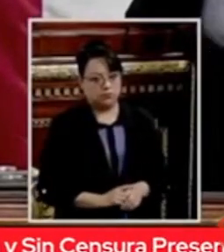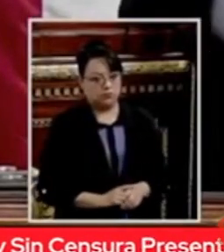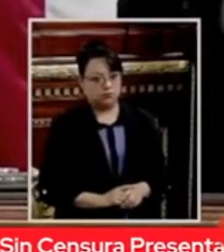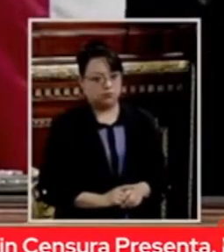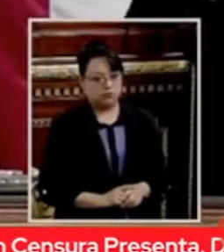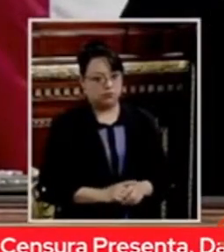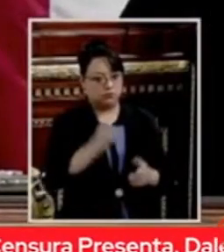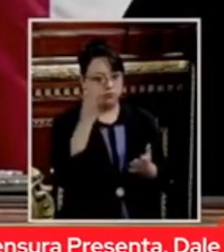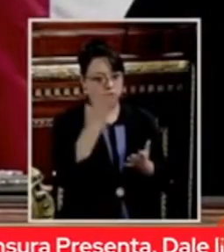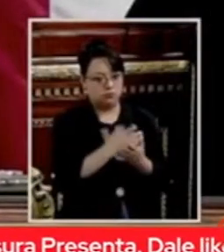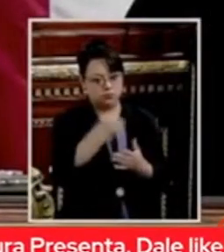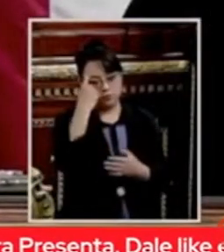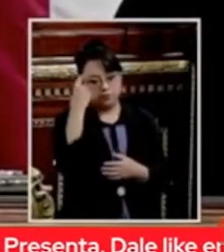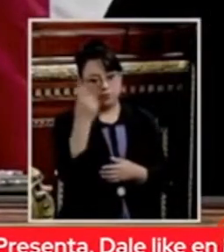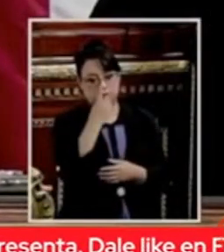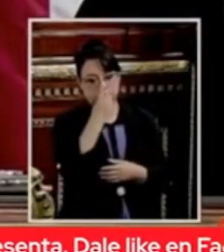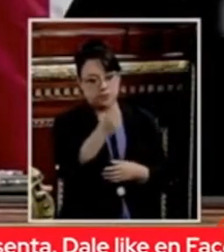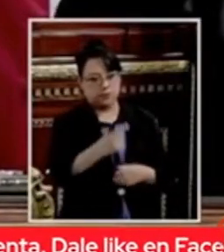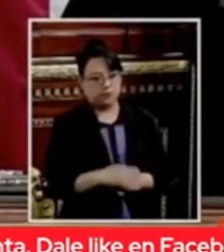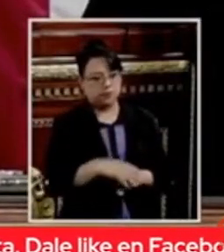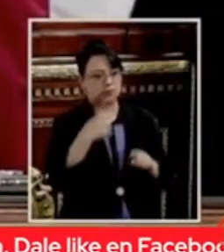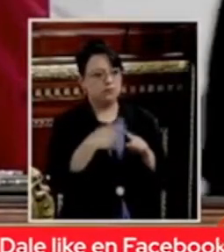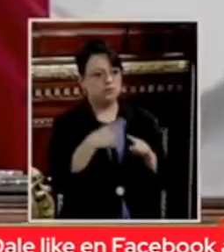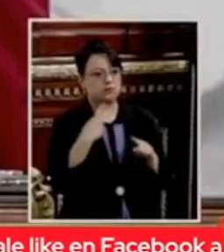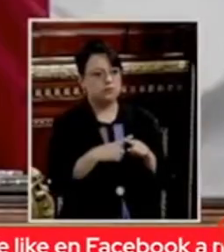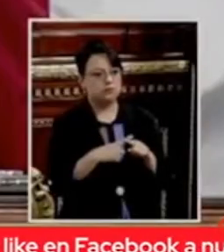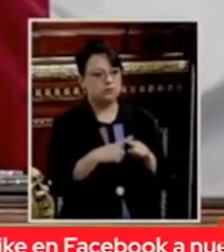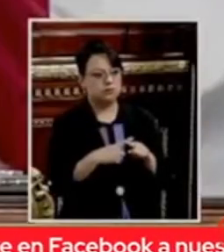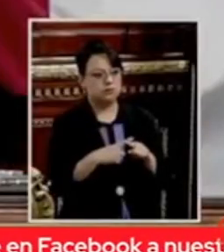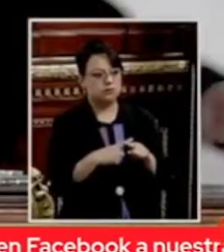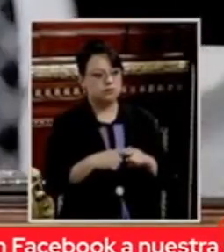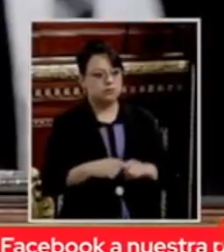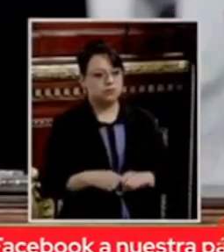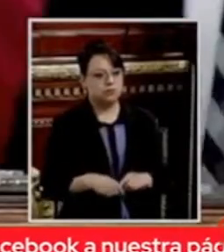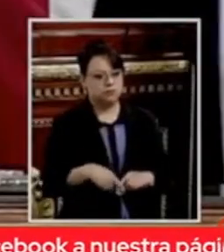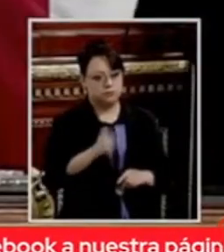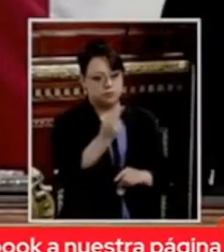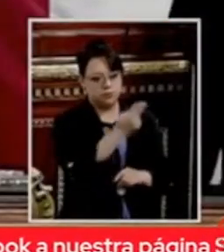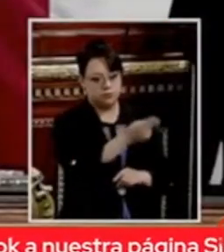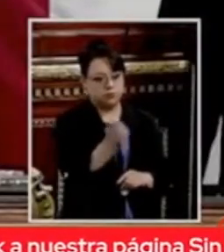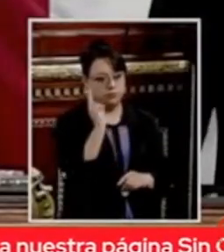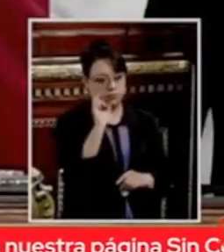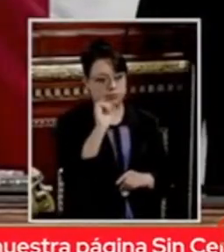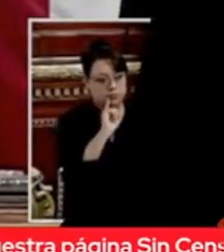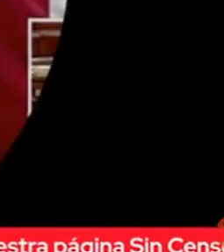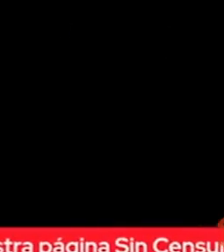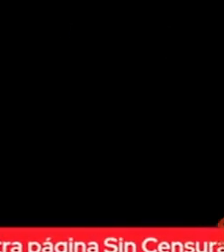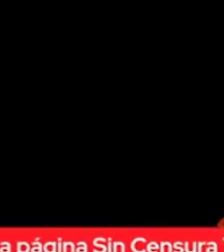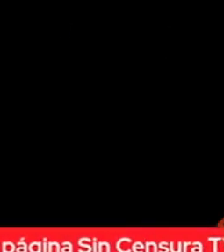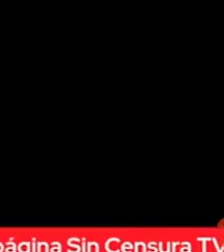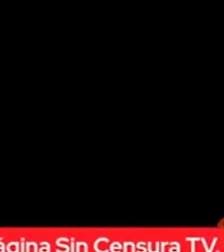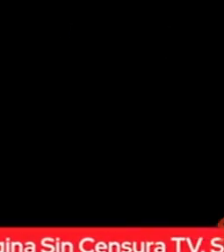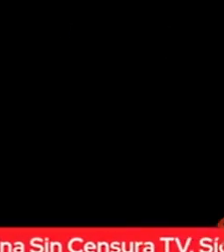decirlo, porque no se sabe quién fue, pero ustedes sí saben quién lo hizo.